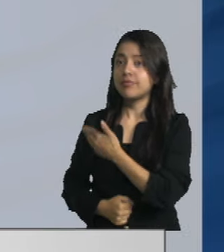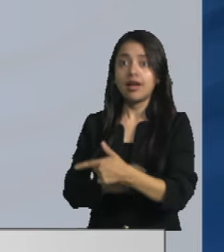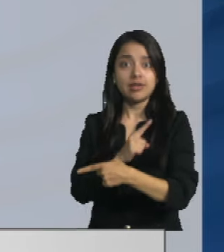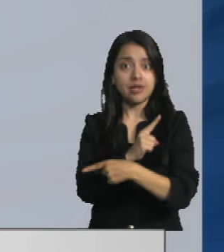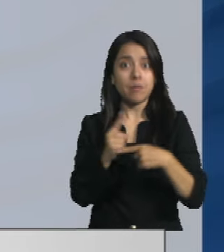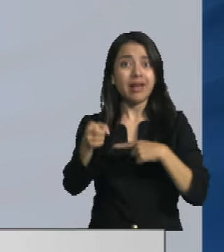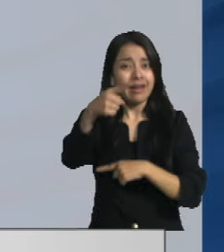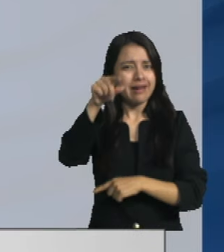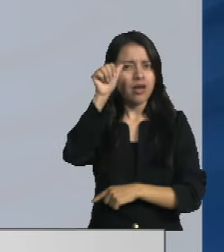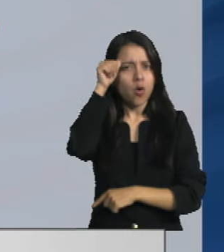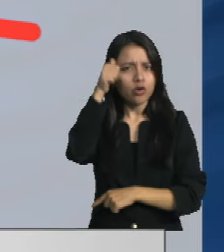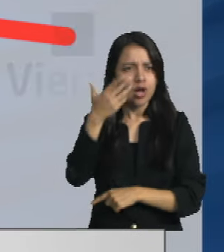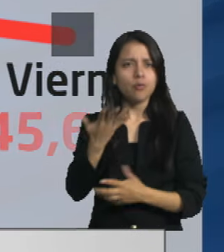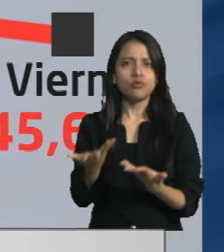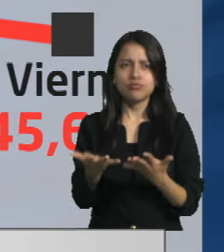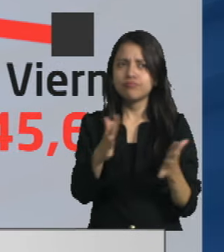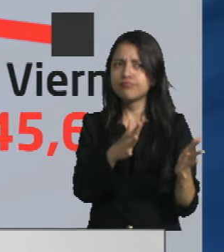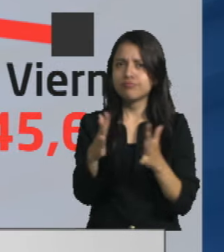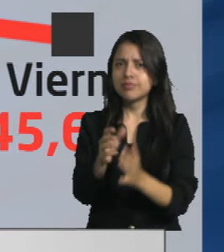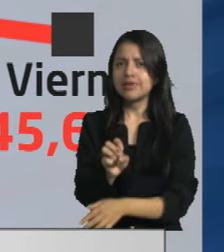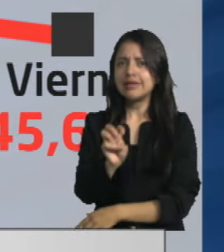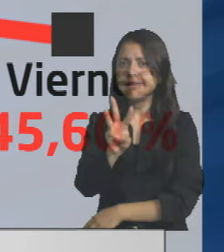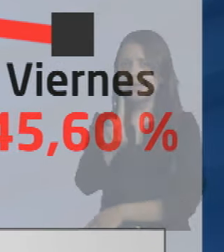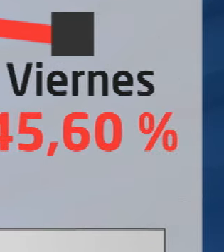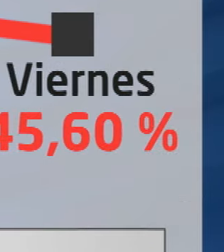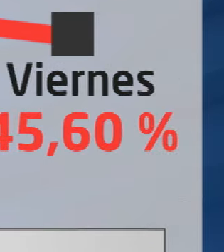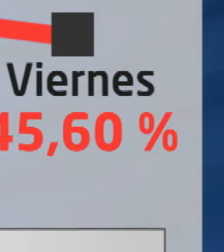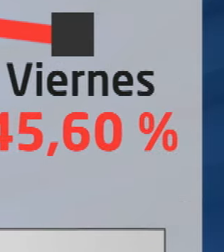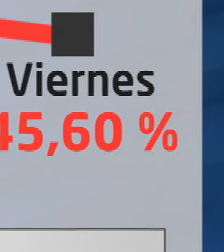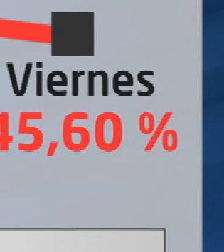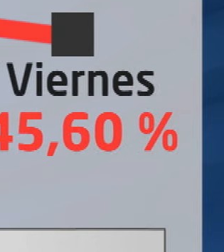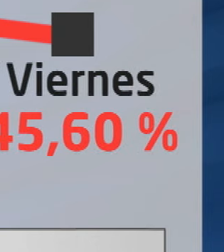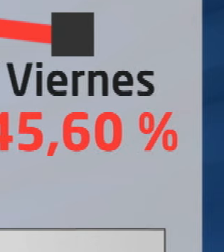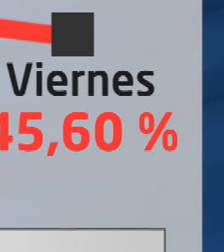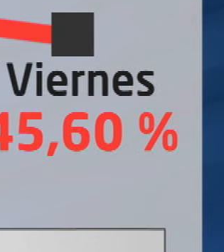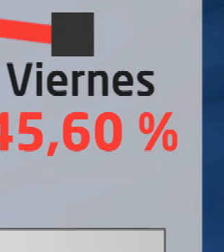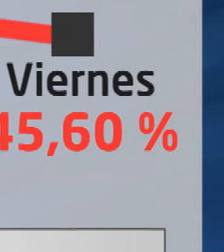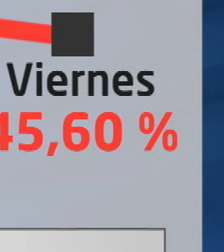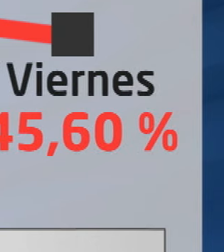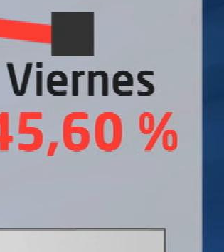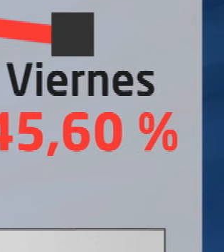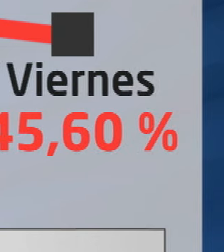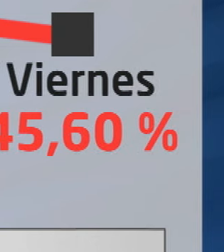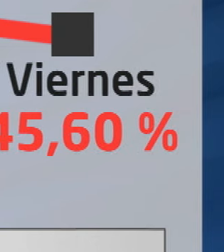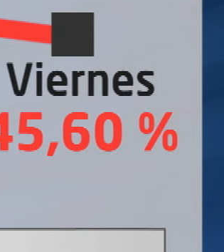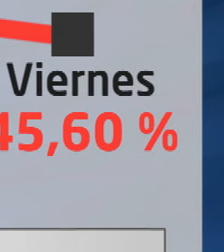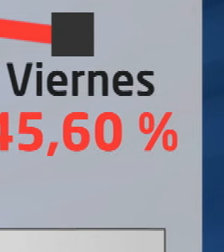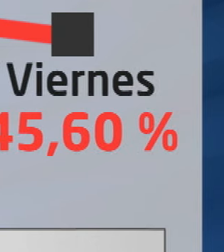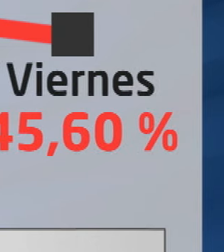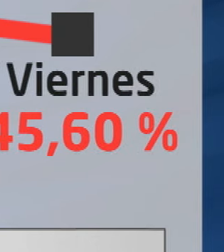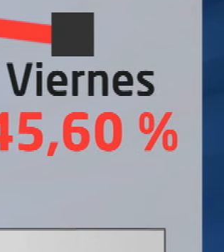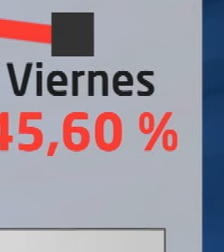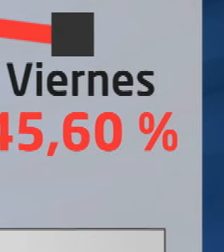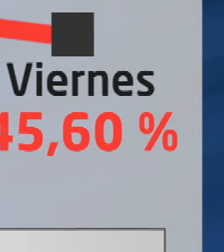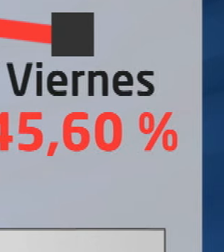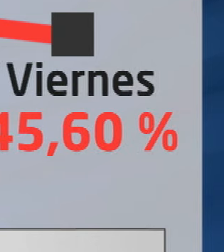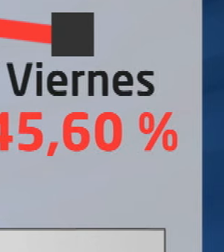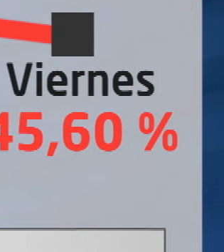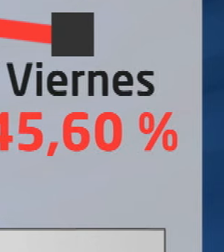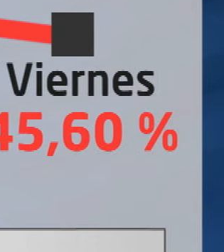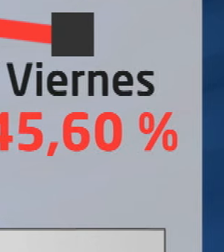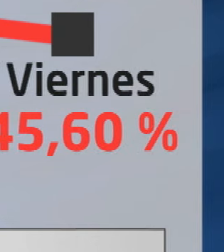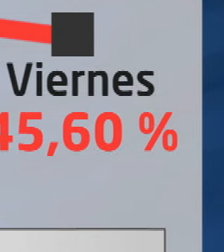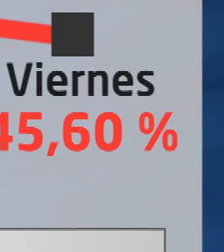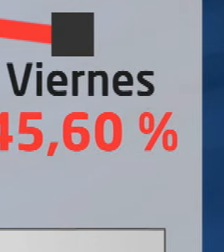semana. Recordemos también que son cerca de 36 días sin ningún tipo de afluencia en los embalses de Chuza y San Rafael, y es por ello que se toma